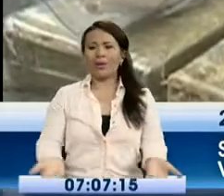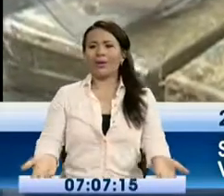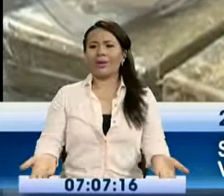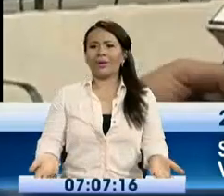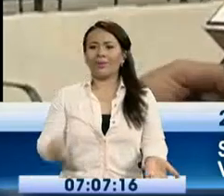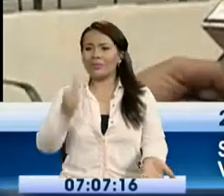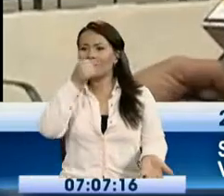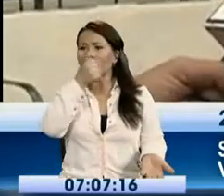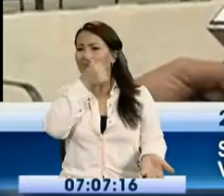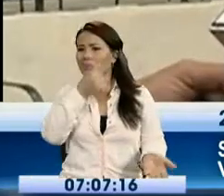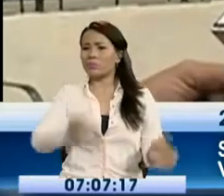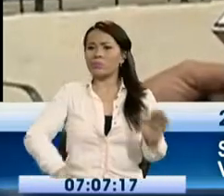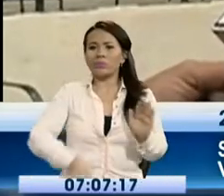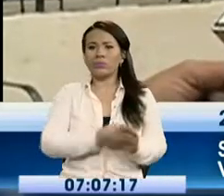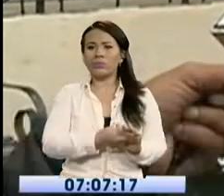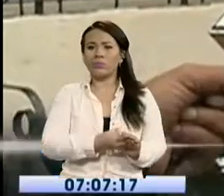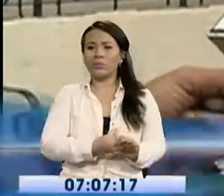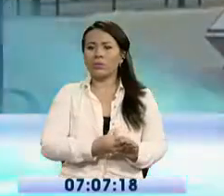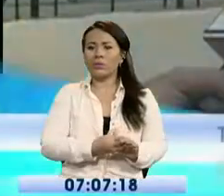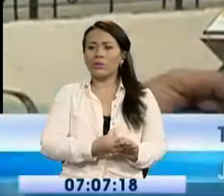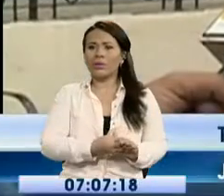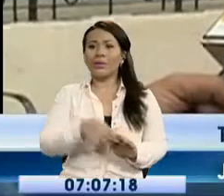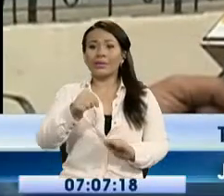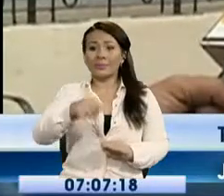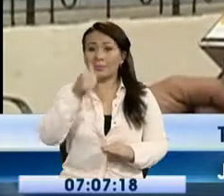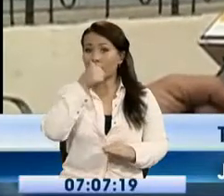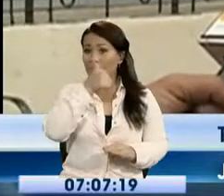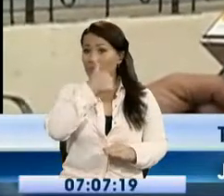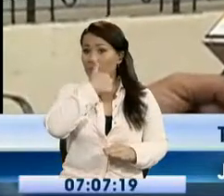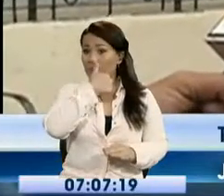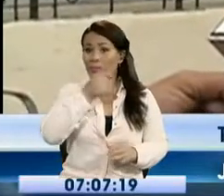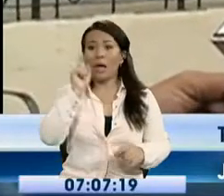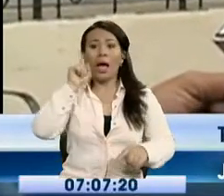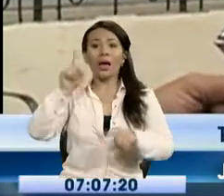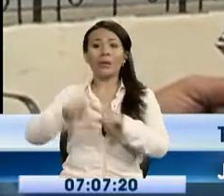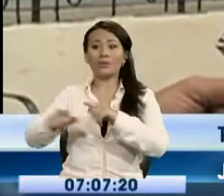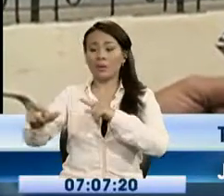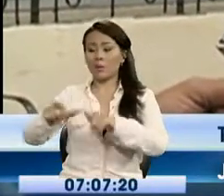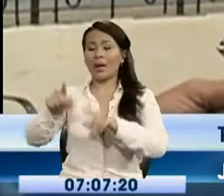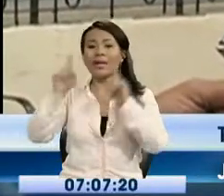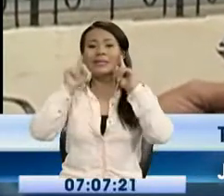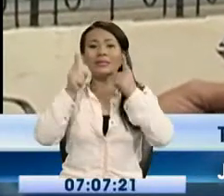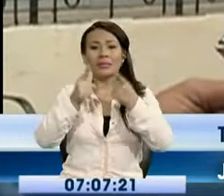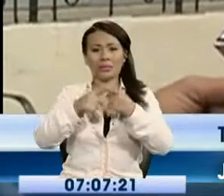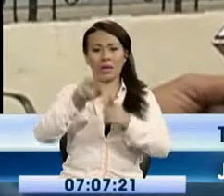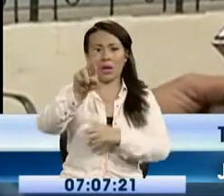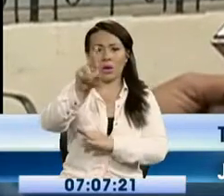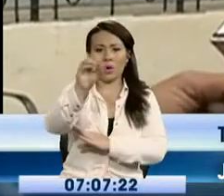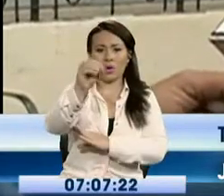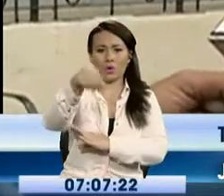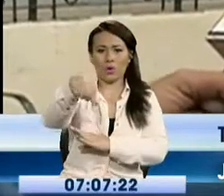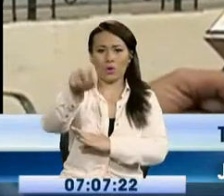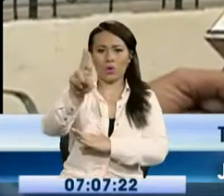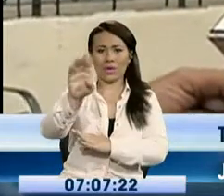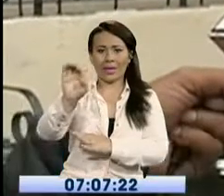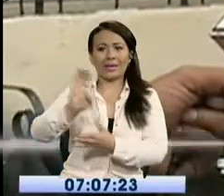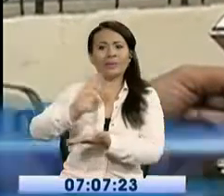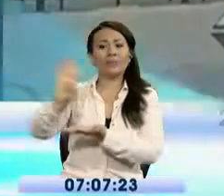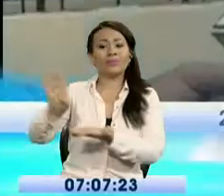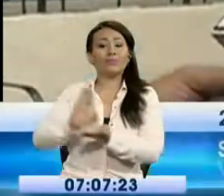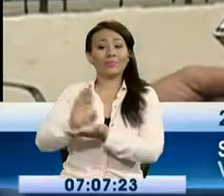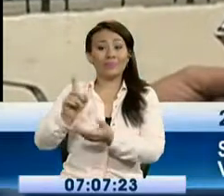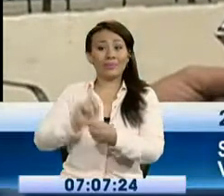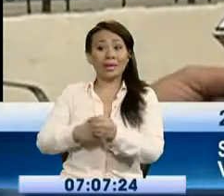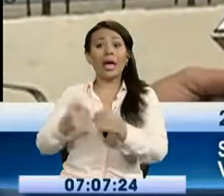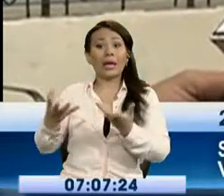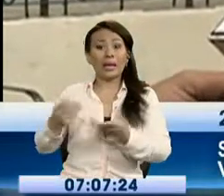microtráfico. Esta droga pretendía ser llevada hasta San Roque para luego ser distribuida por a